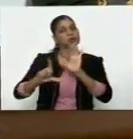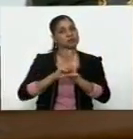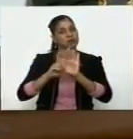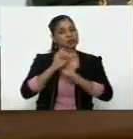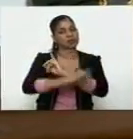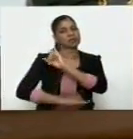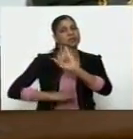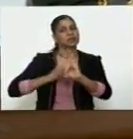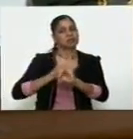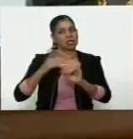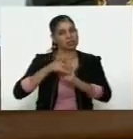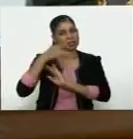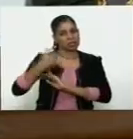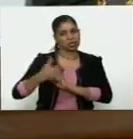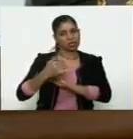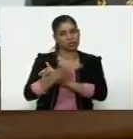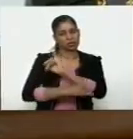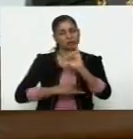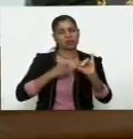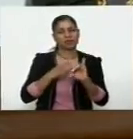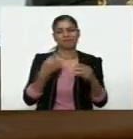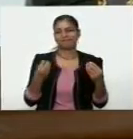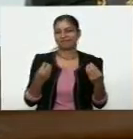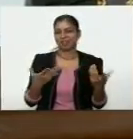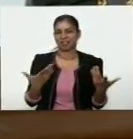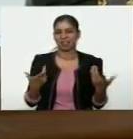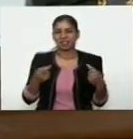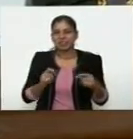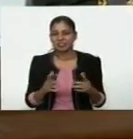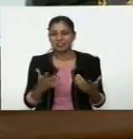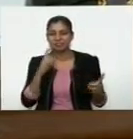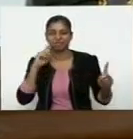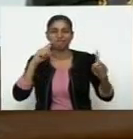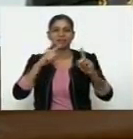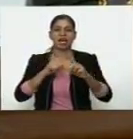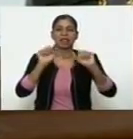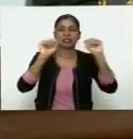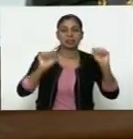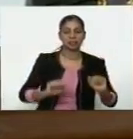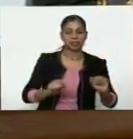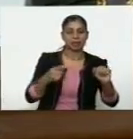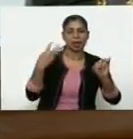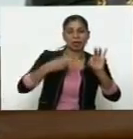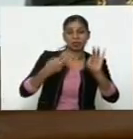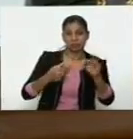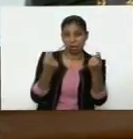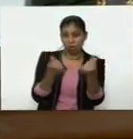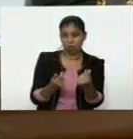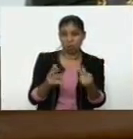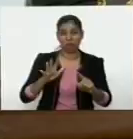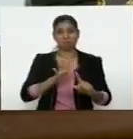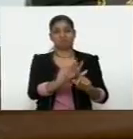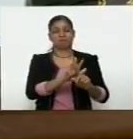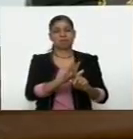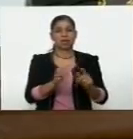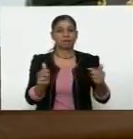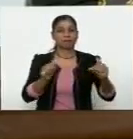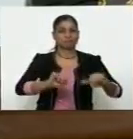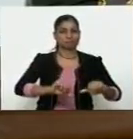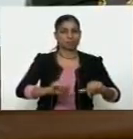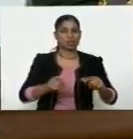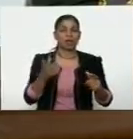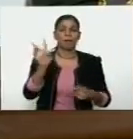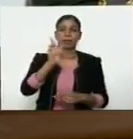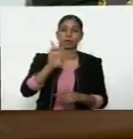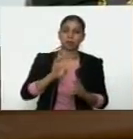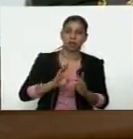derecho internacional con miras de perturbar el sistema financiero venezolano, impedir el desarrollo